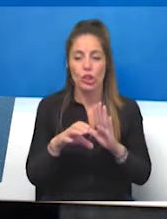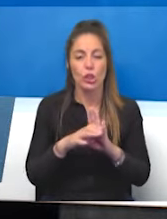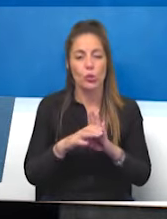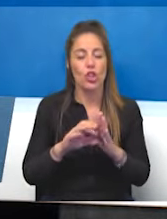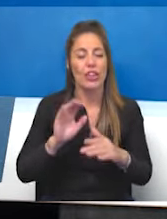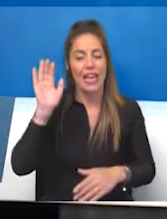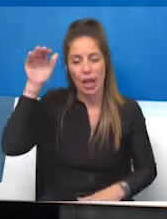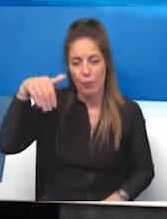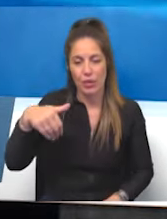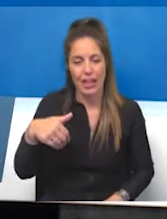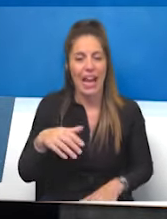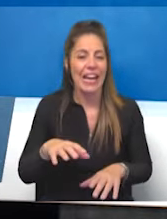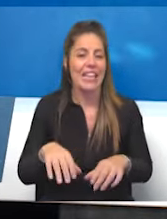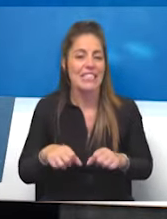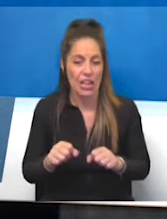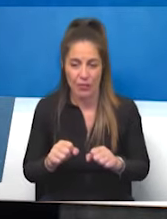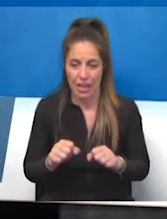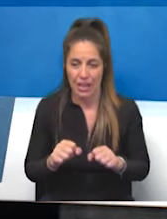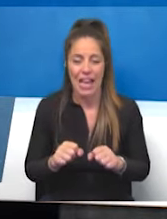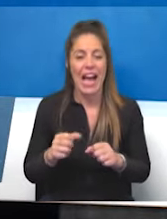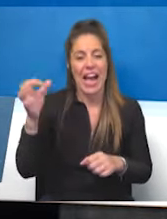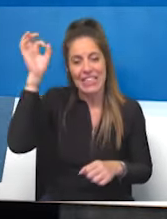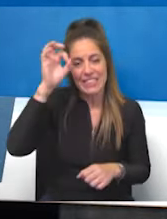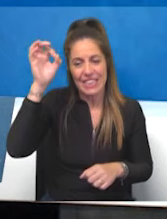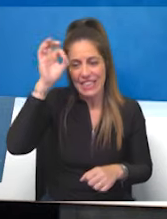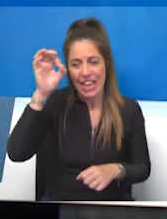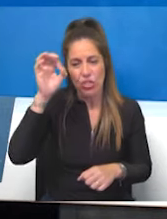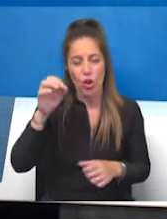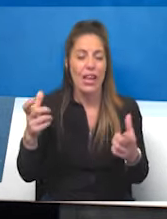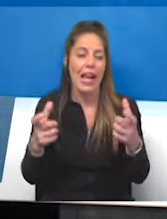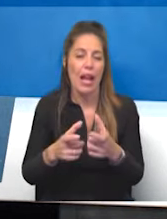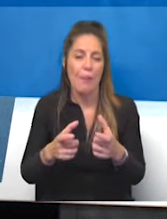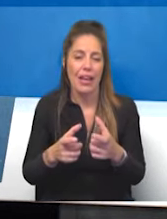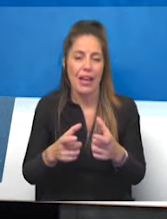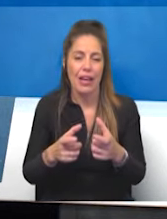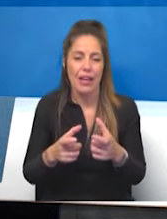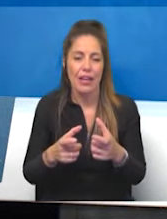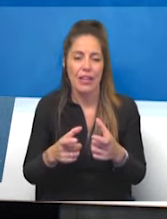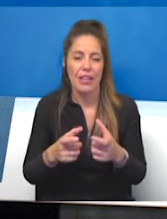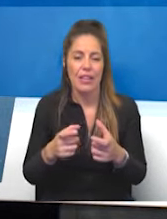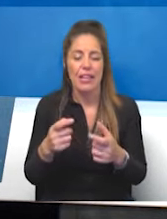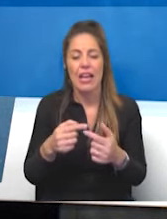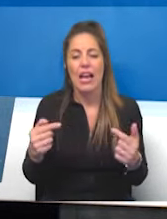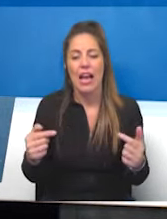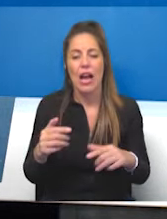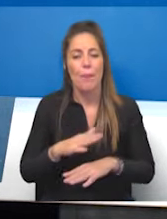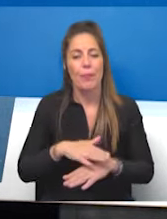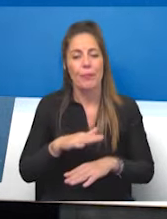República reserva al senado de la República la cámara alta facultades